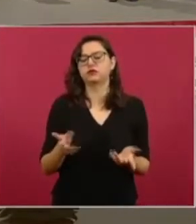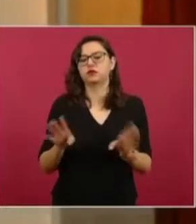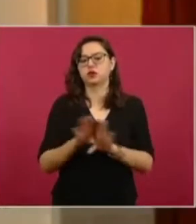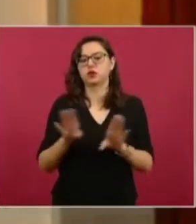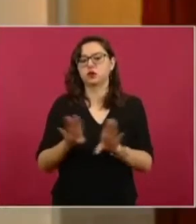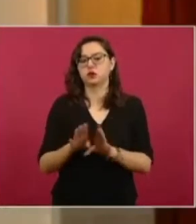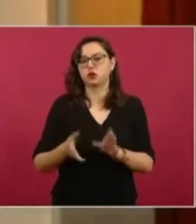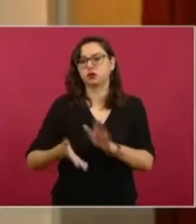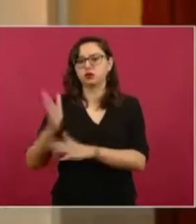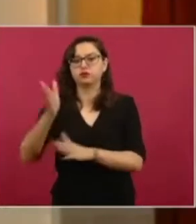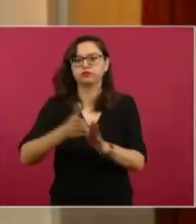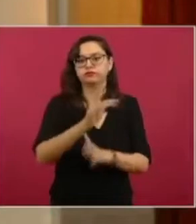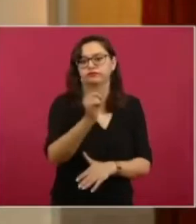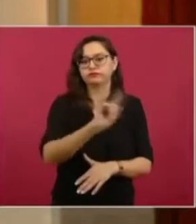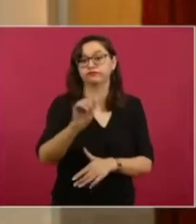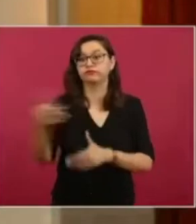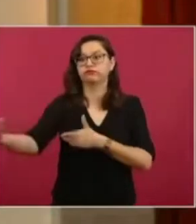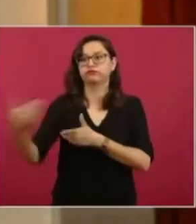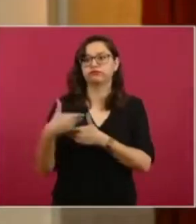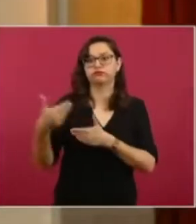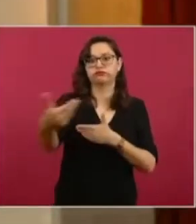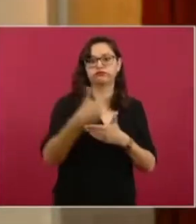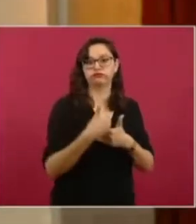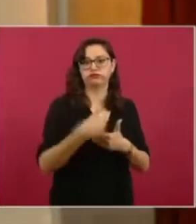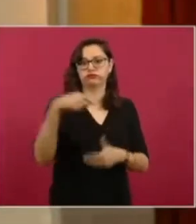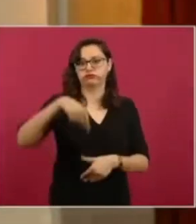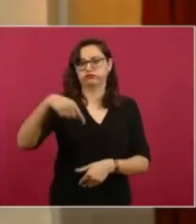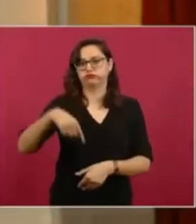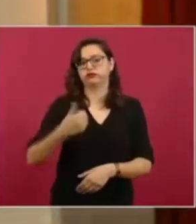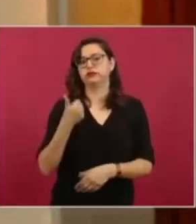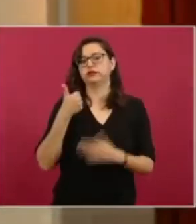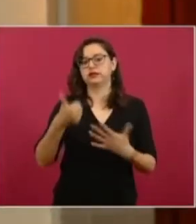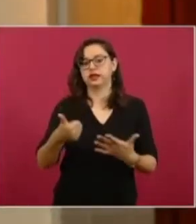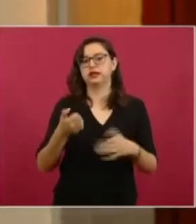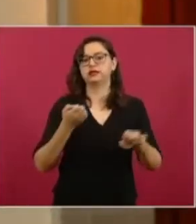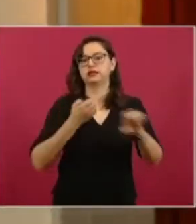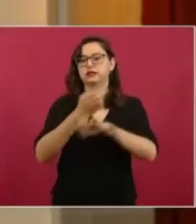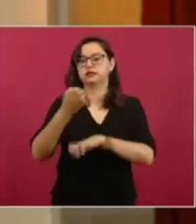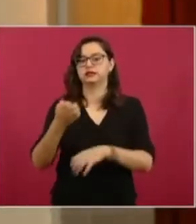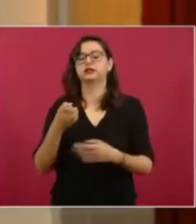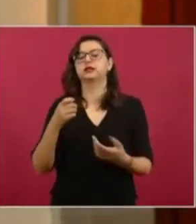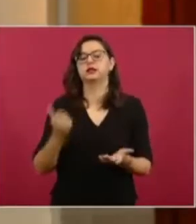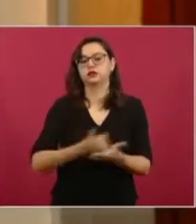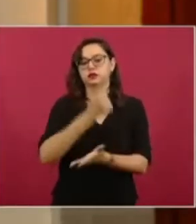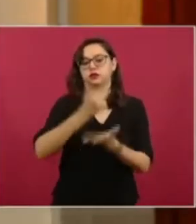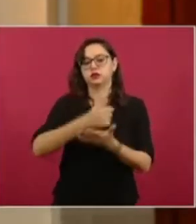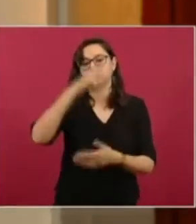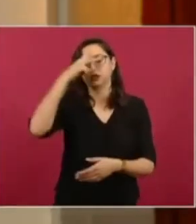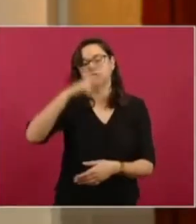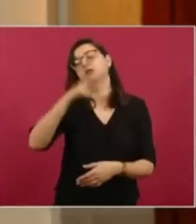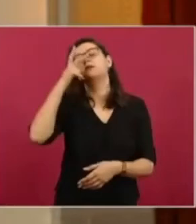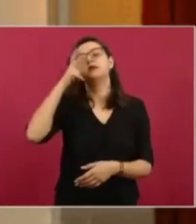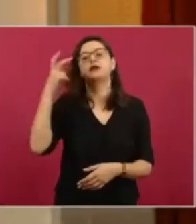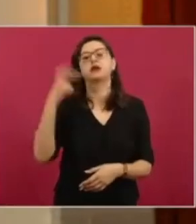de Birmex 6 estados, 6 entidades federativas: Ciudad de México, Hidalgo, Estado de